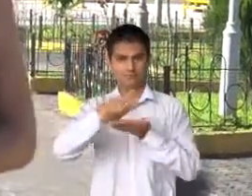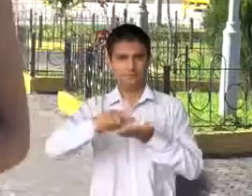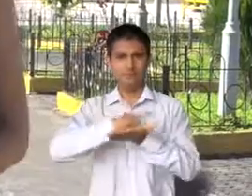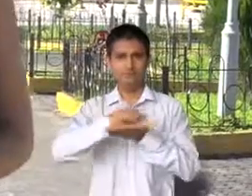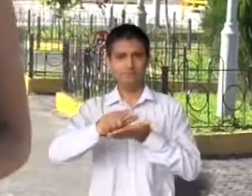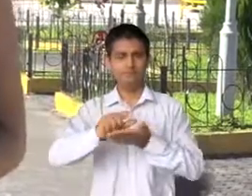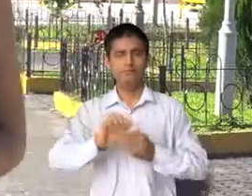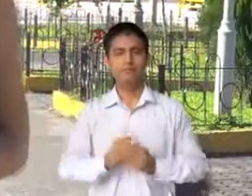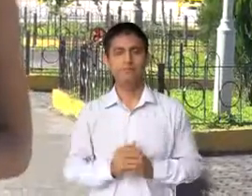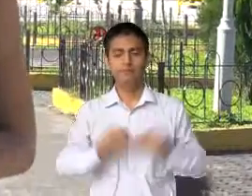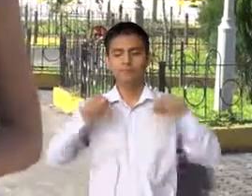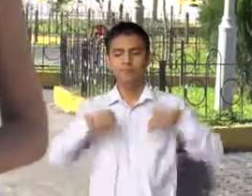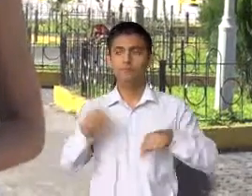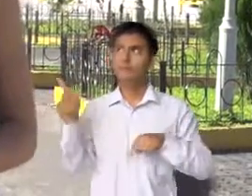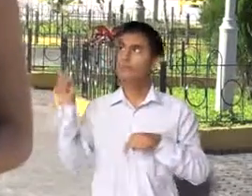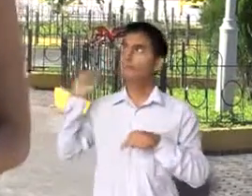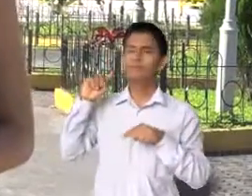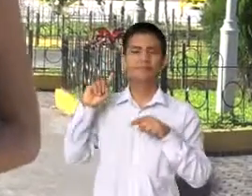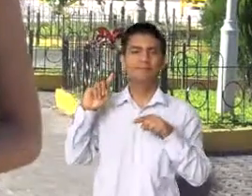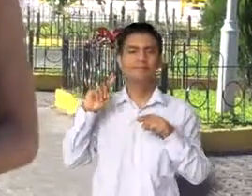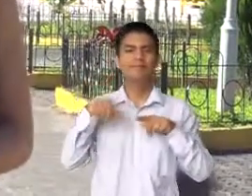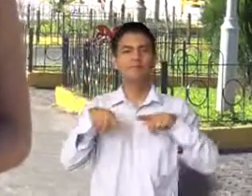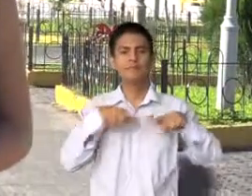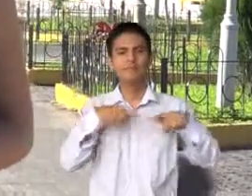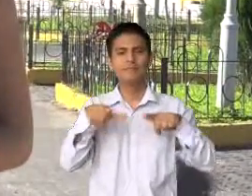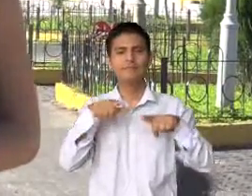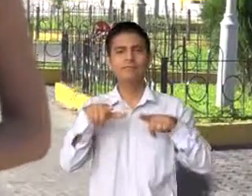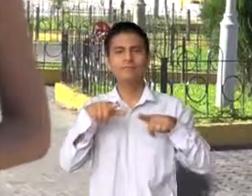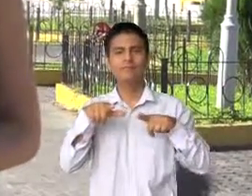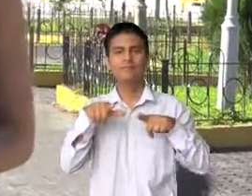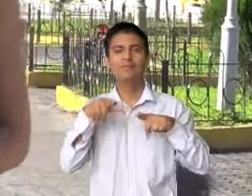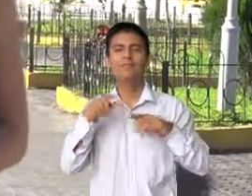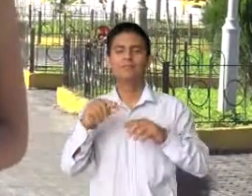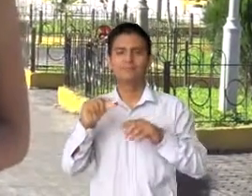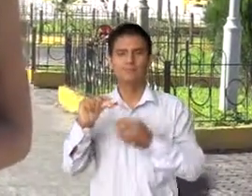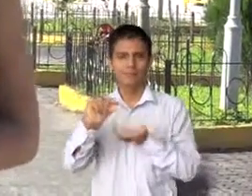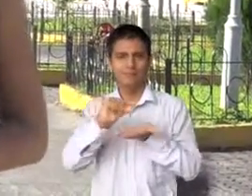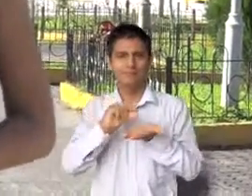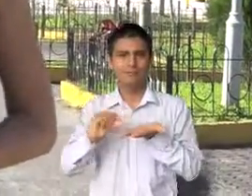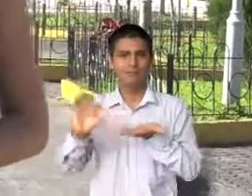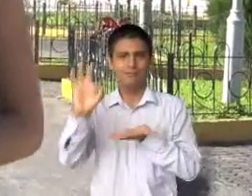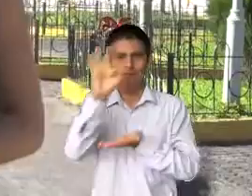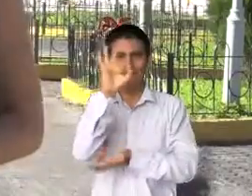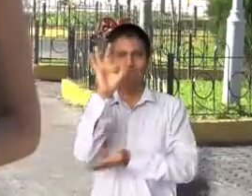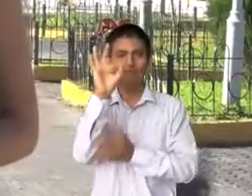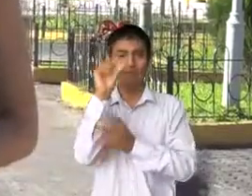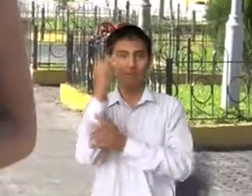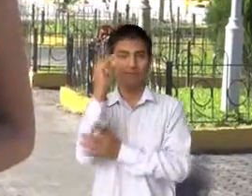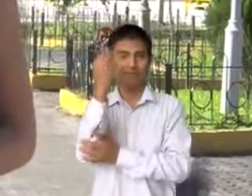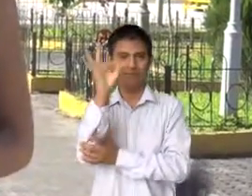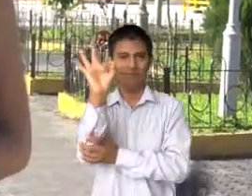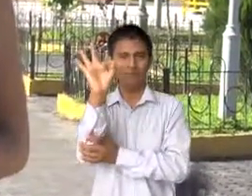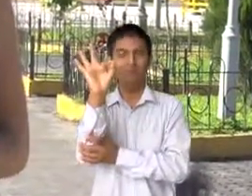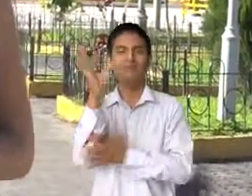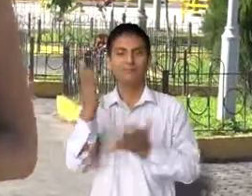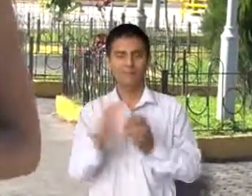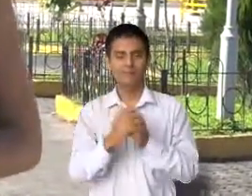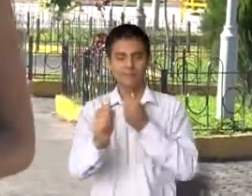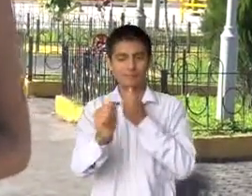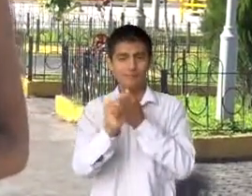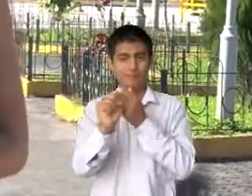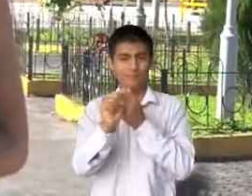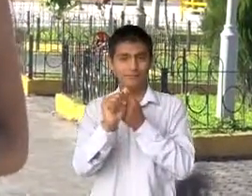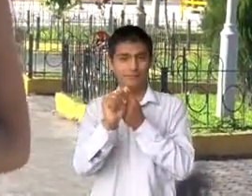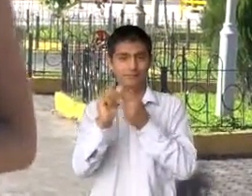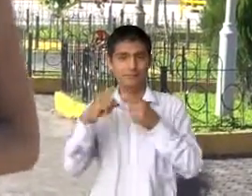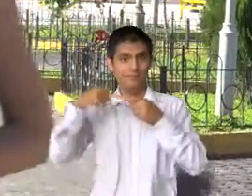Agrio. Esta vez estamos ubicados en General Farfán, ya que el próximo 30 de abril celebrará un aniversario más de